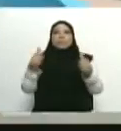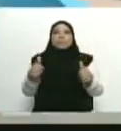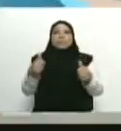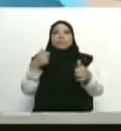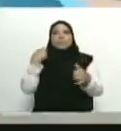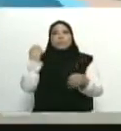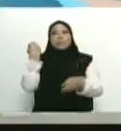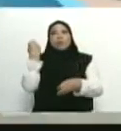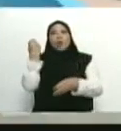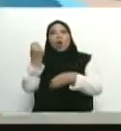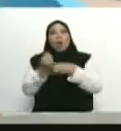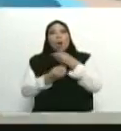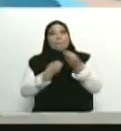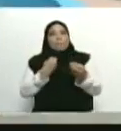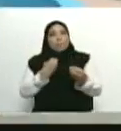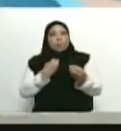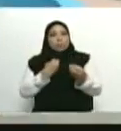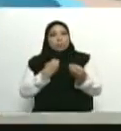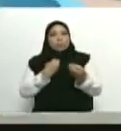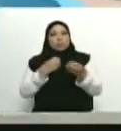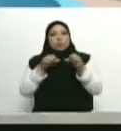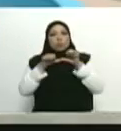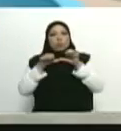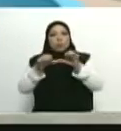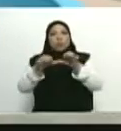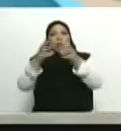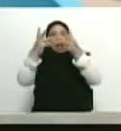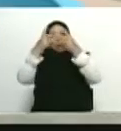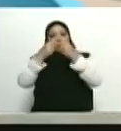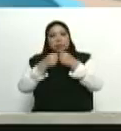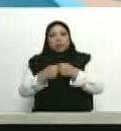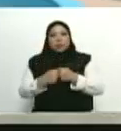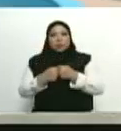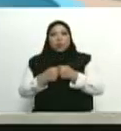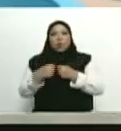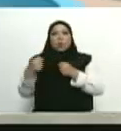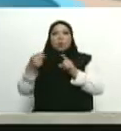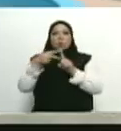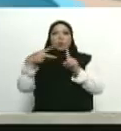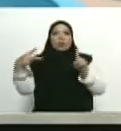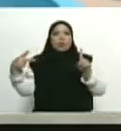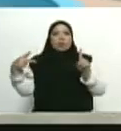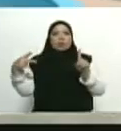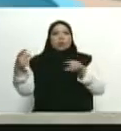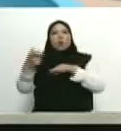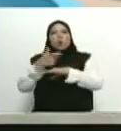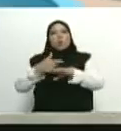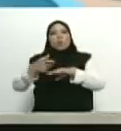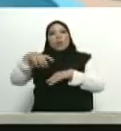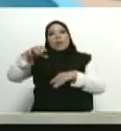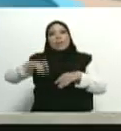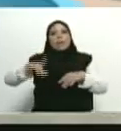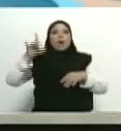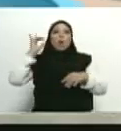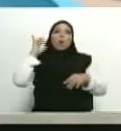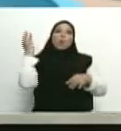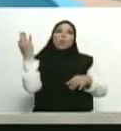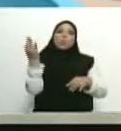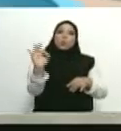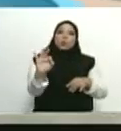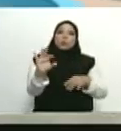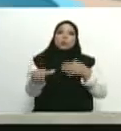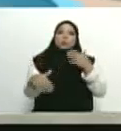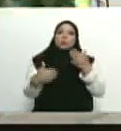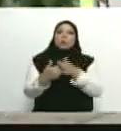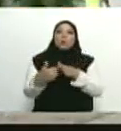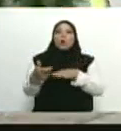con la cesión de la administración de ese hotel a la gobernación del estado de Guárico. Y es allí, con la llegada de